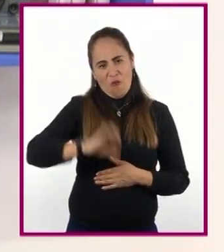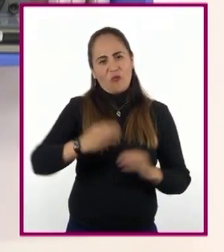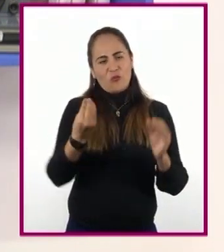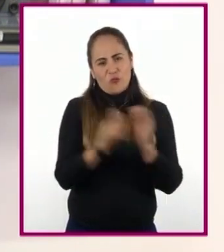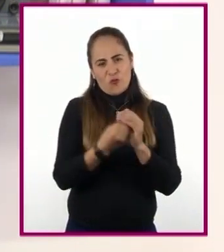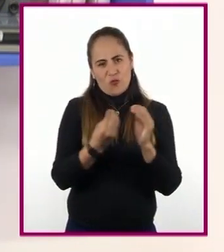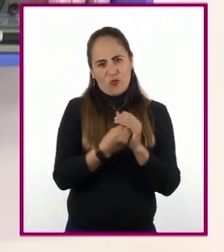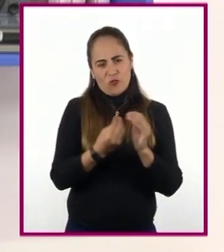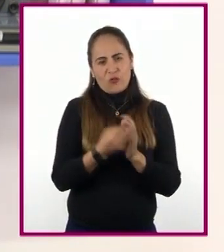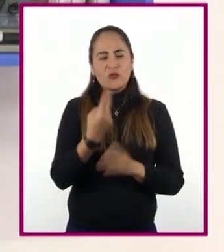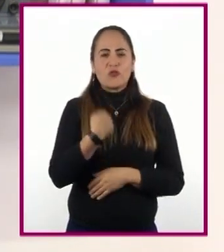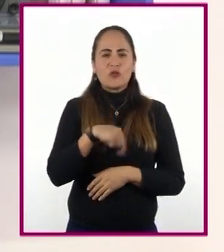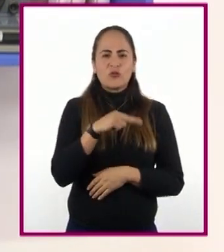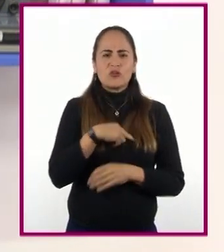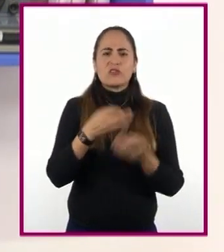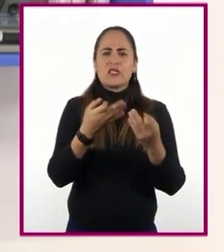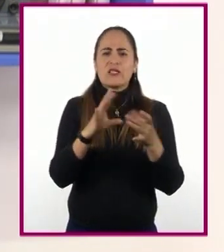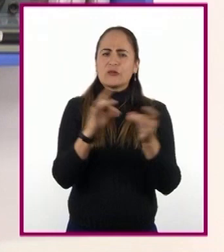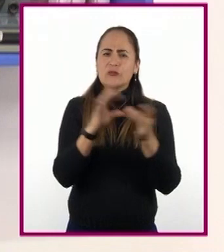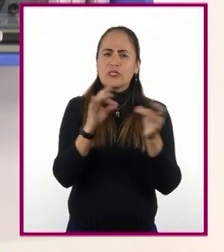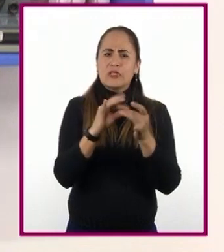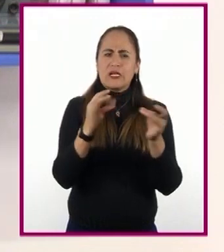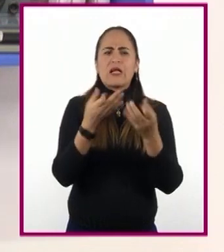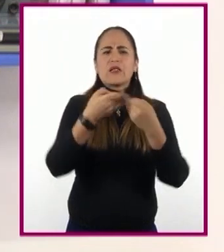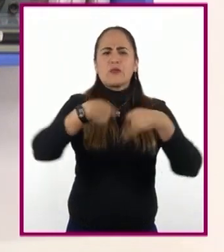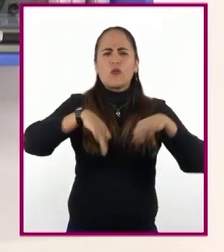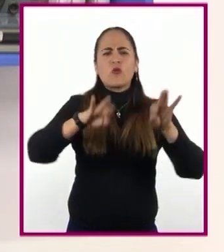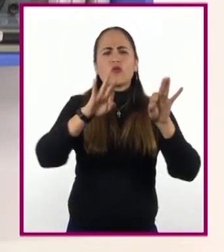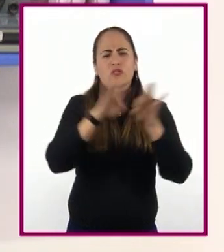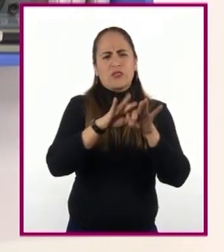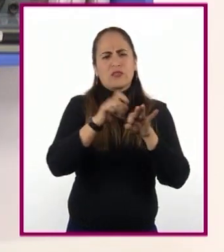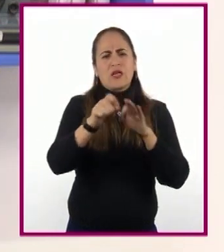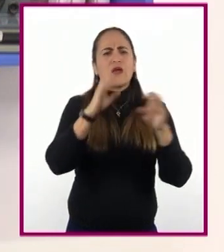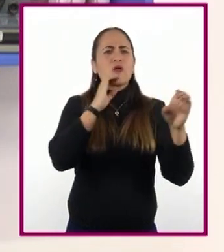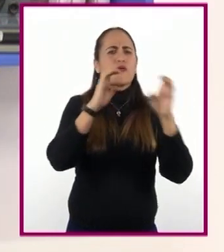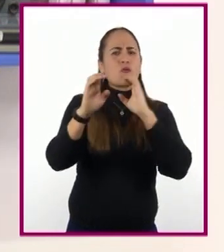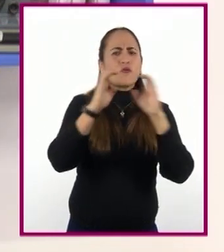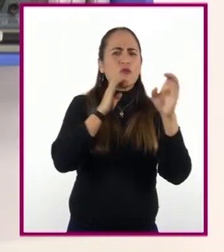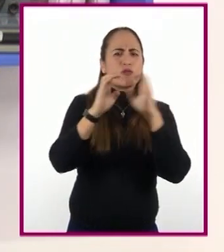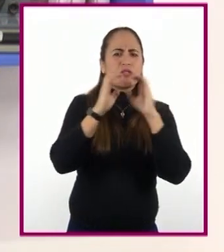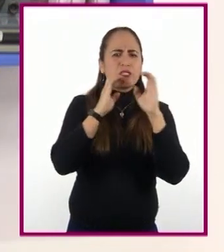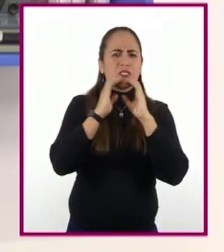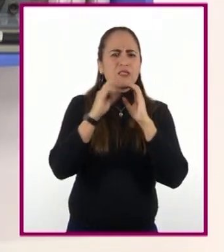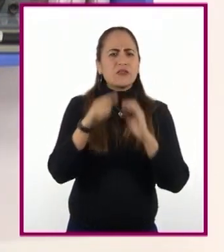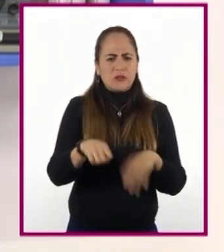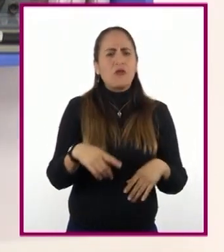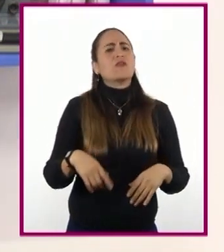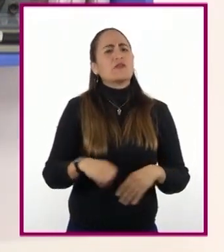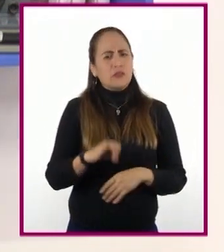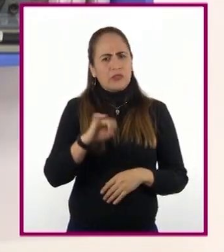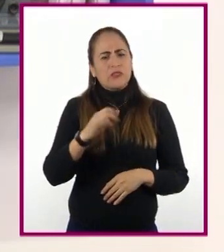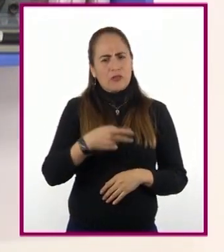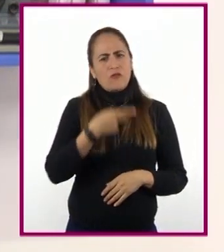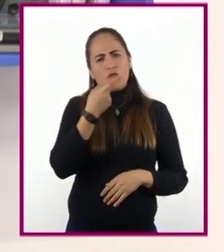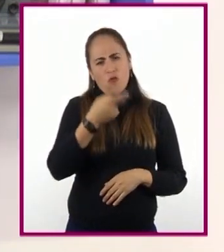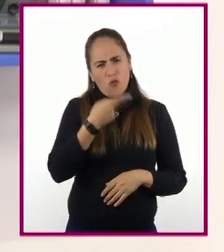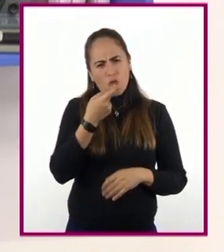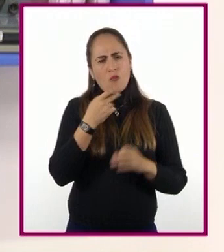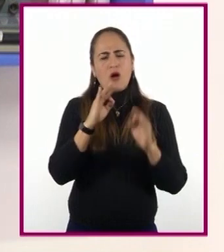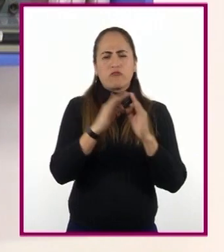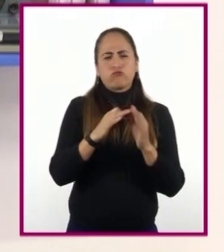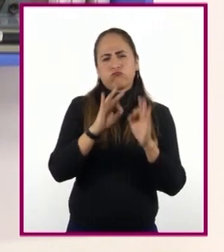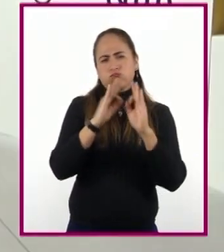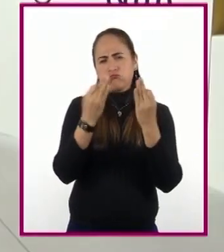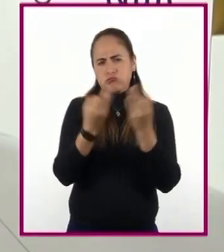donde hemos hablado de la importancia de transmitir una comunicación asertiva de forma oral, escrita y